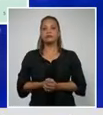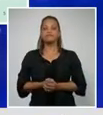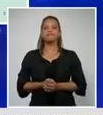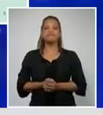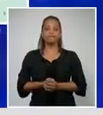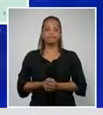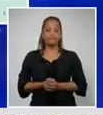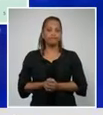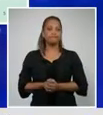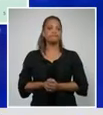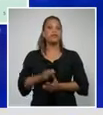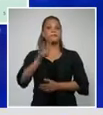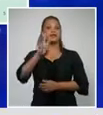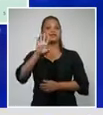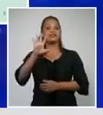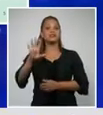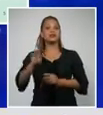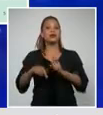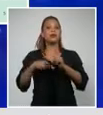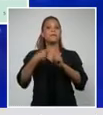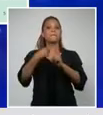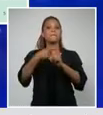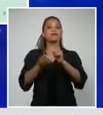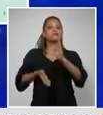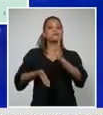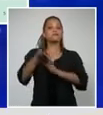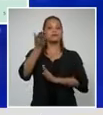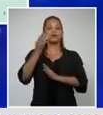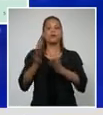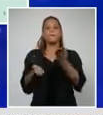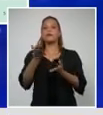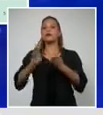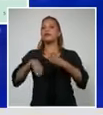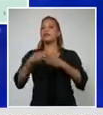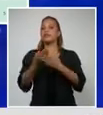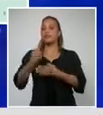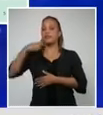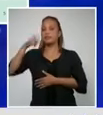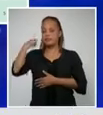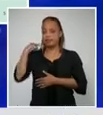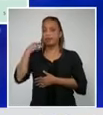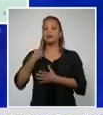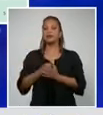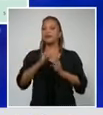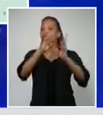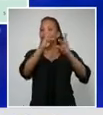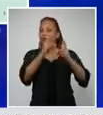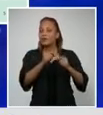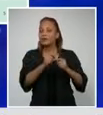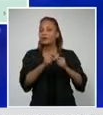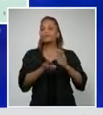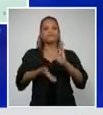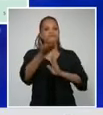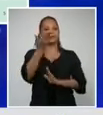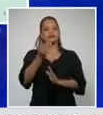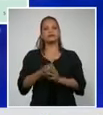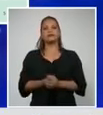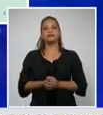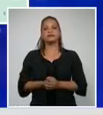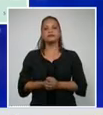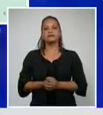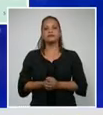incluso 25 más que el día anterior, que ya había sido un día con número elevado. Y como